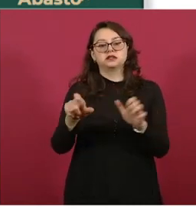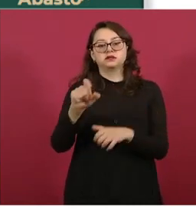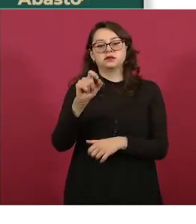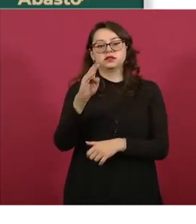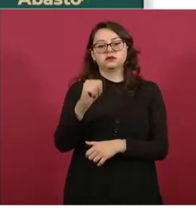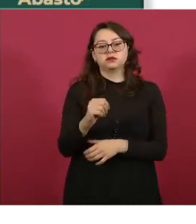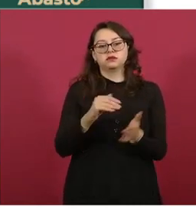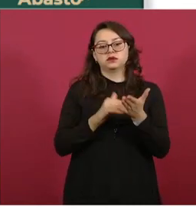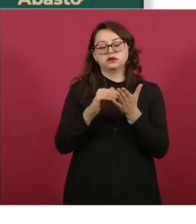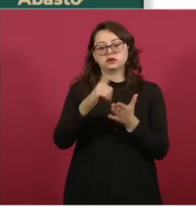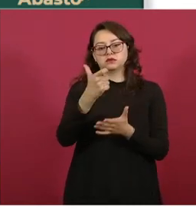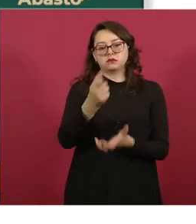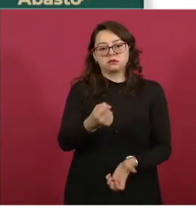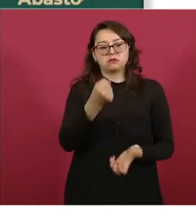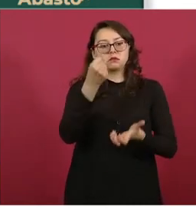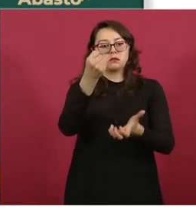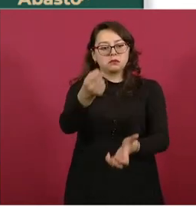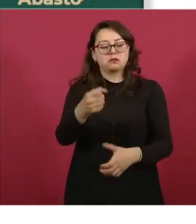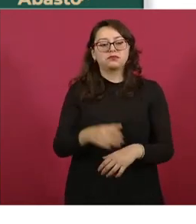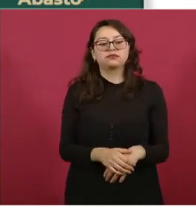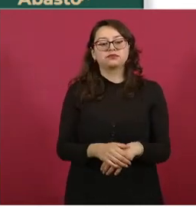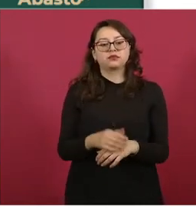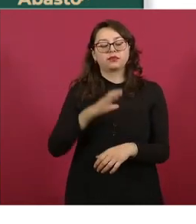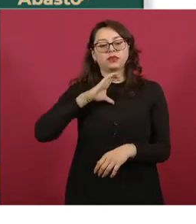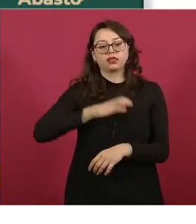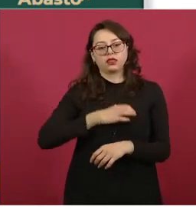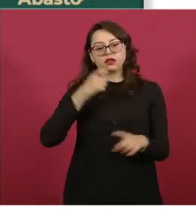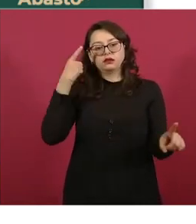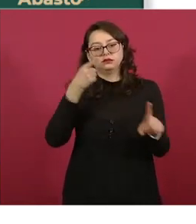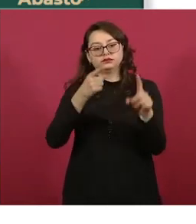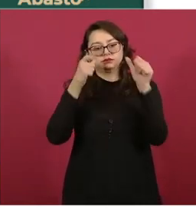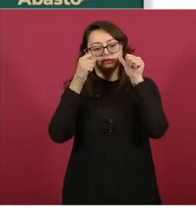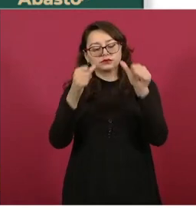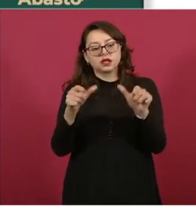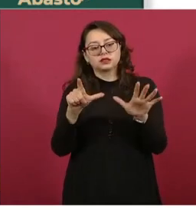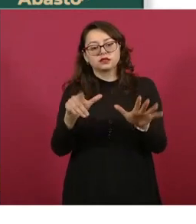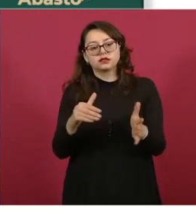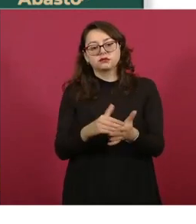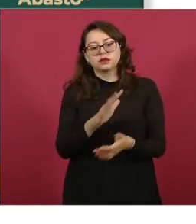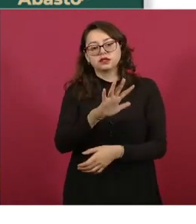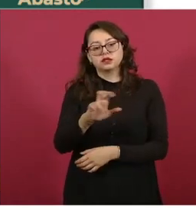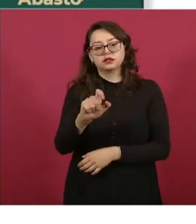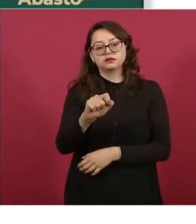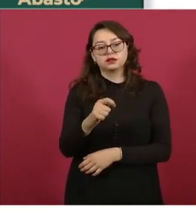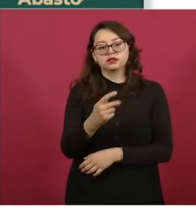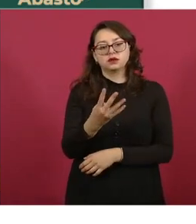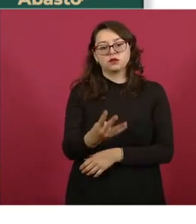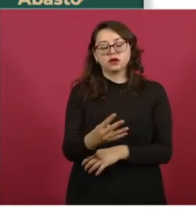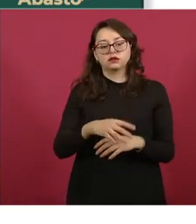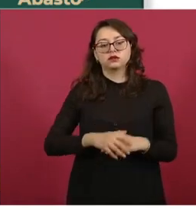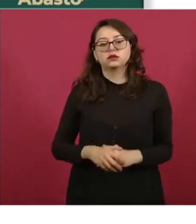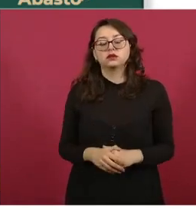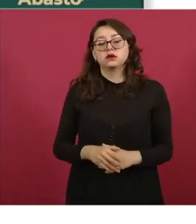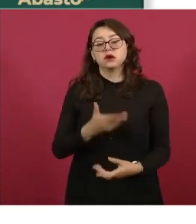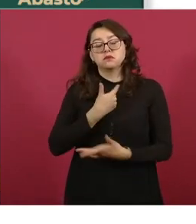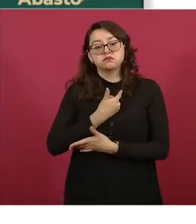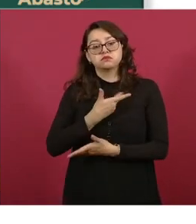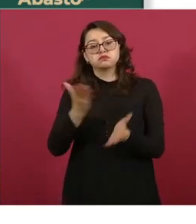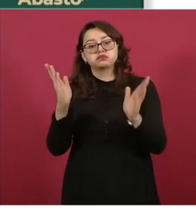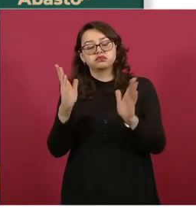de pesos. También se han brindado 7.524 sesiones de quimioterapia y el surtimiento hacia los almacenes reporta